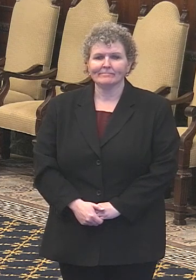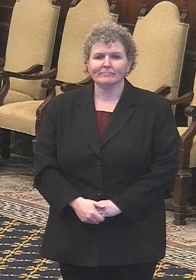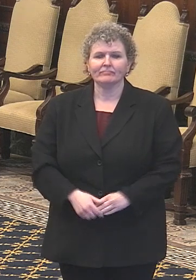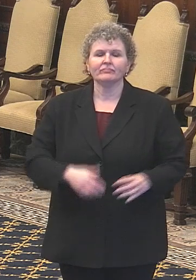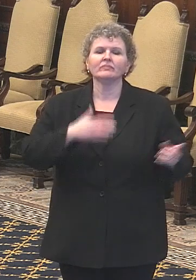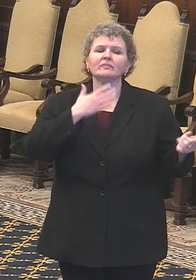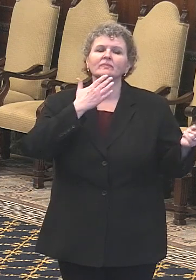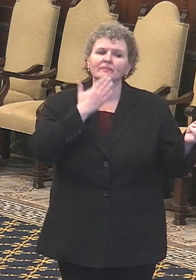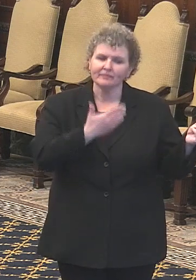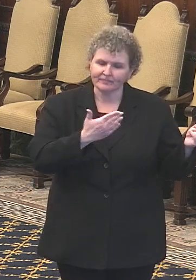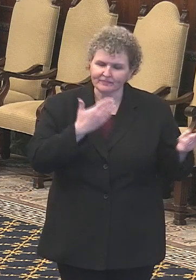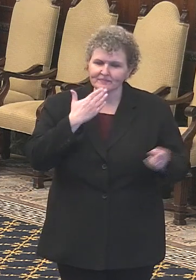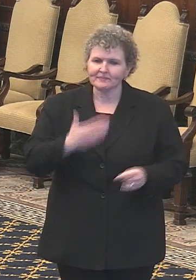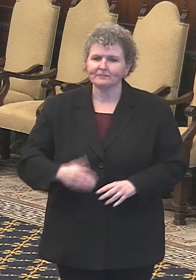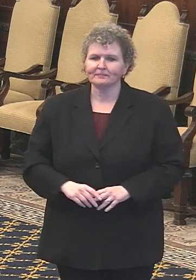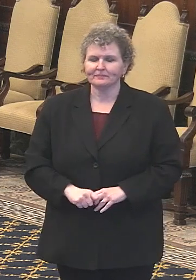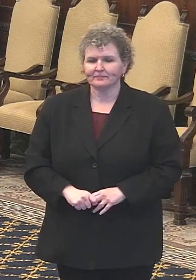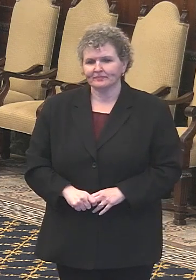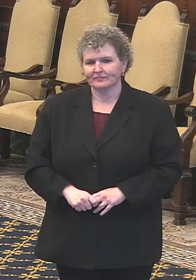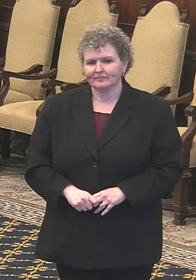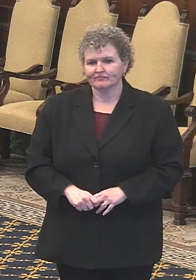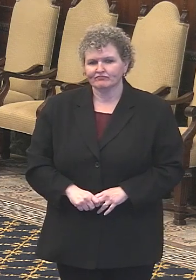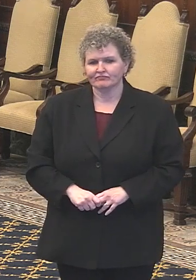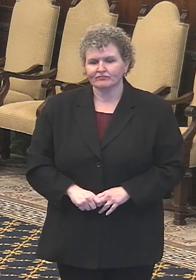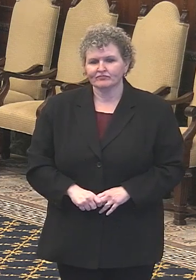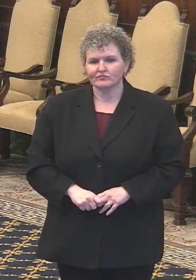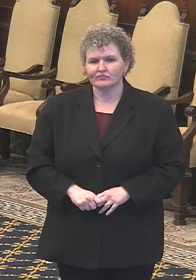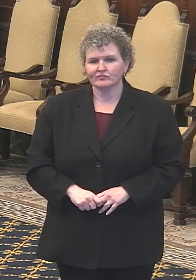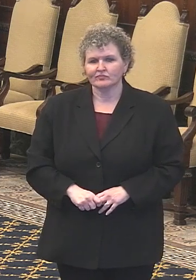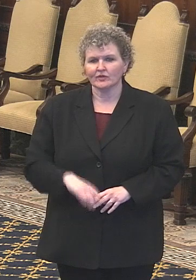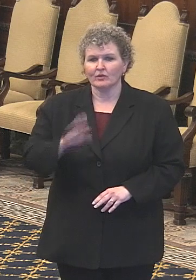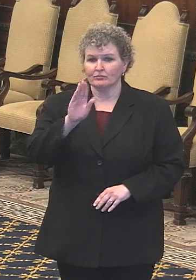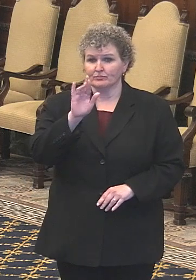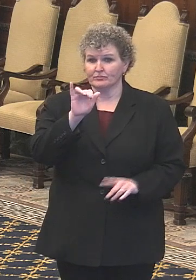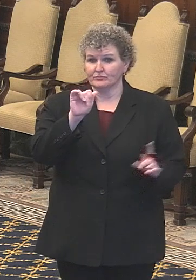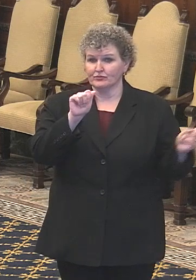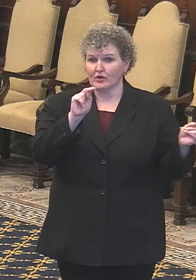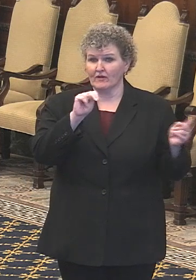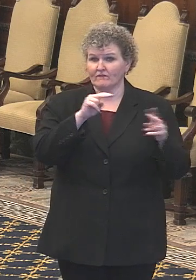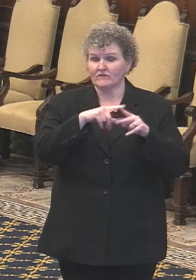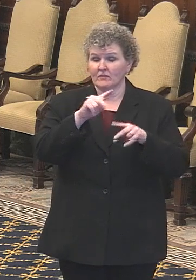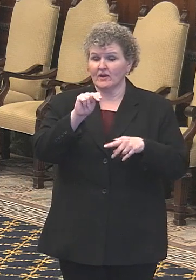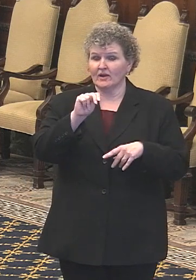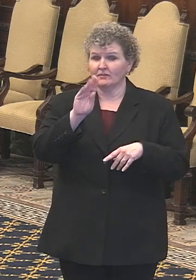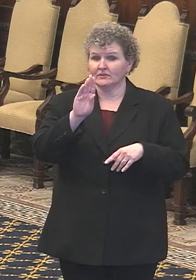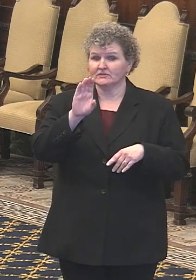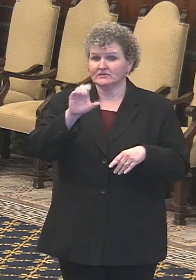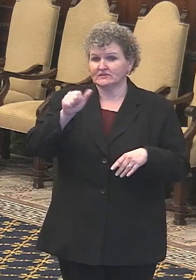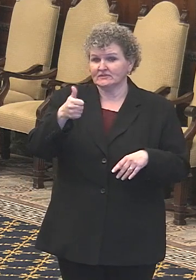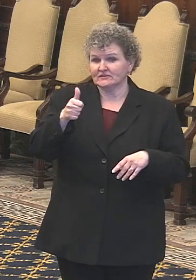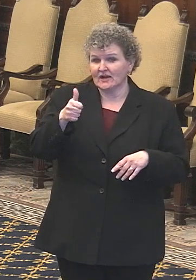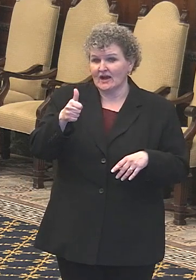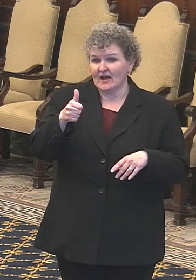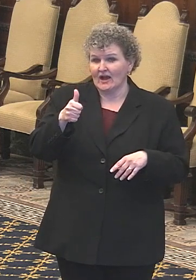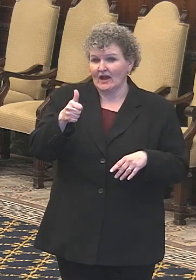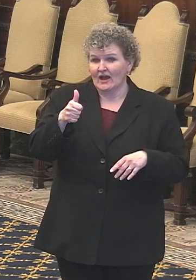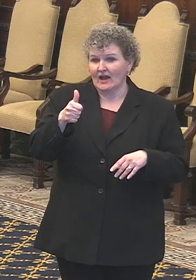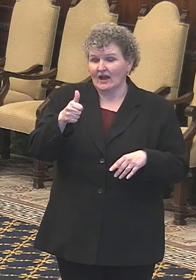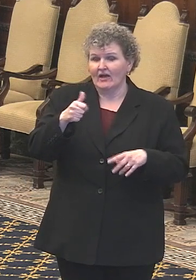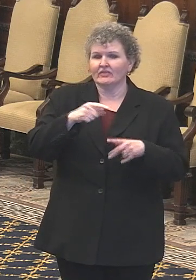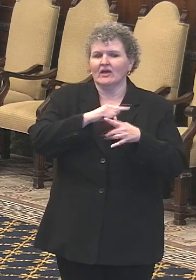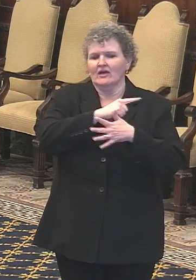es importante es que la gente actúe de una manera adulta y madura para enfrentar esto, porque esta es una crisis real